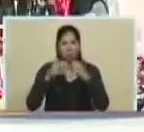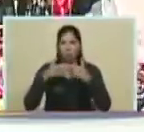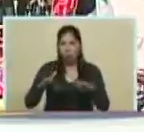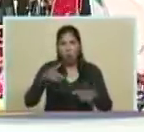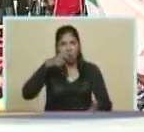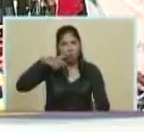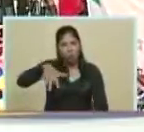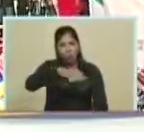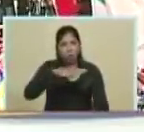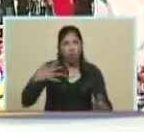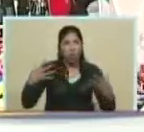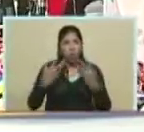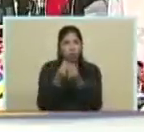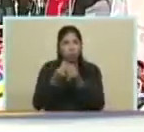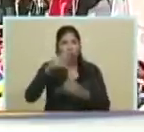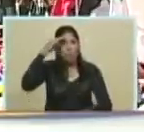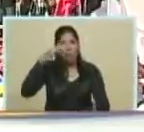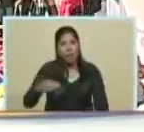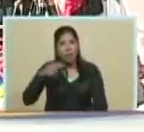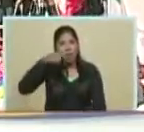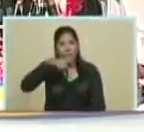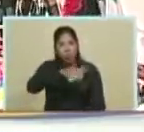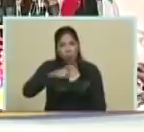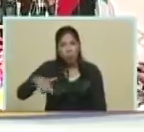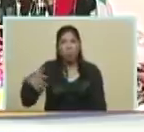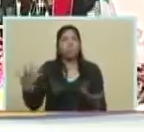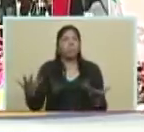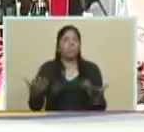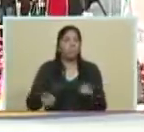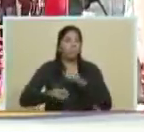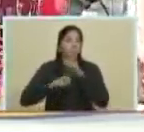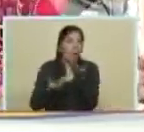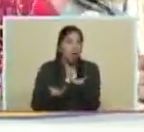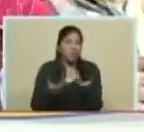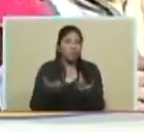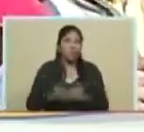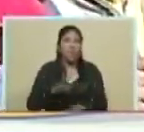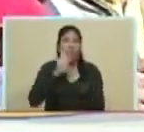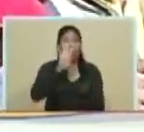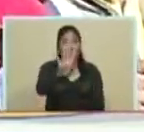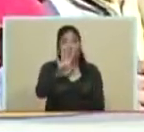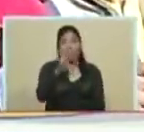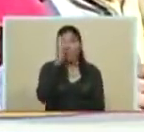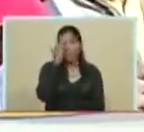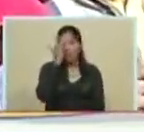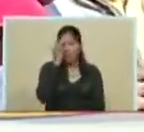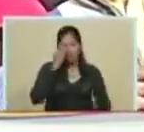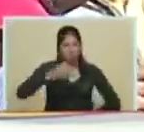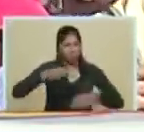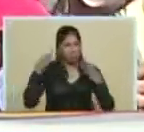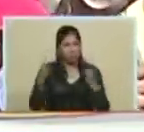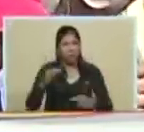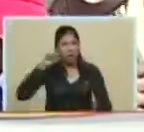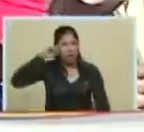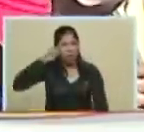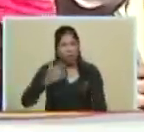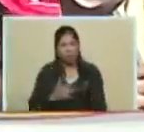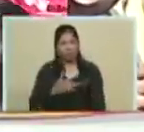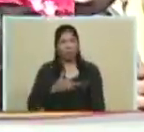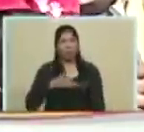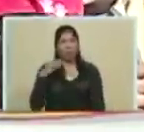popular militar bolivariana, podemos decir, el 4 de febrero está más vivo que